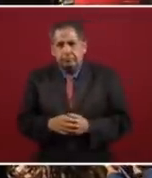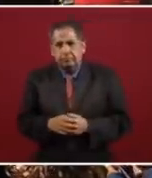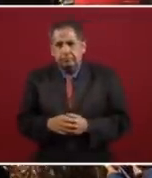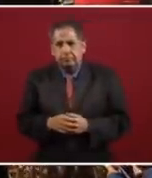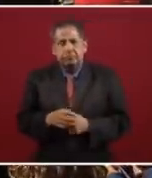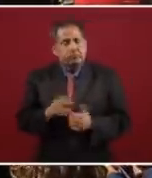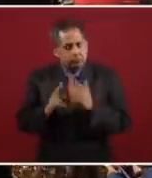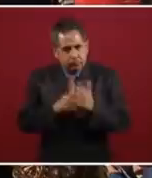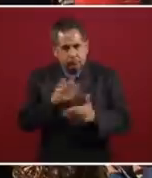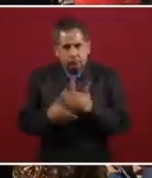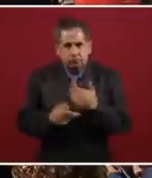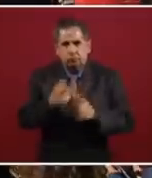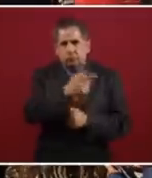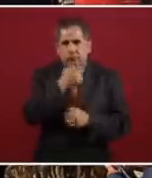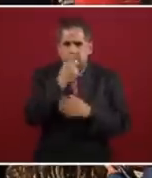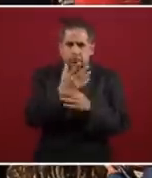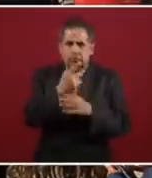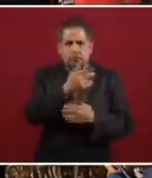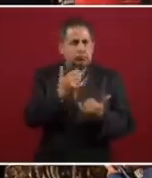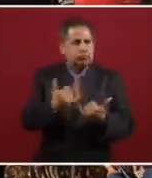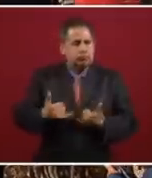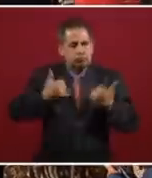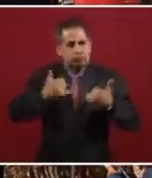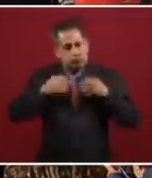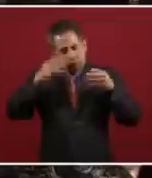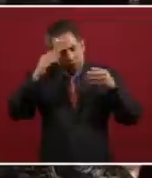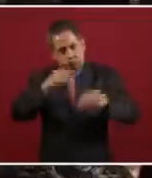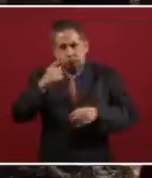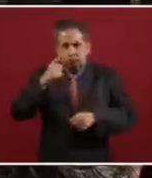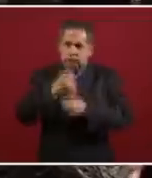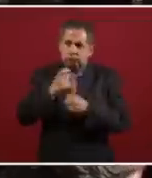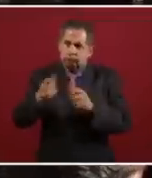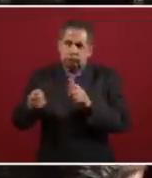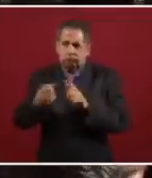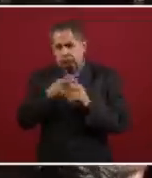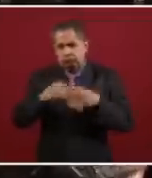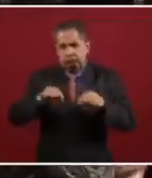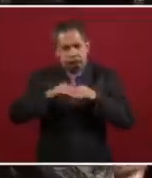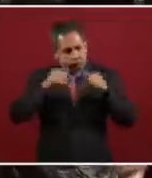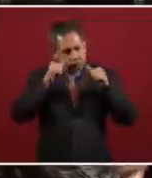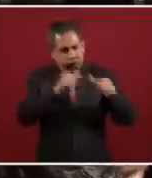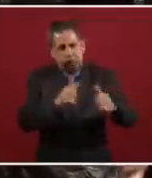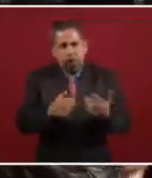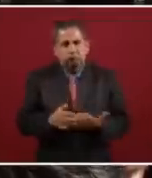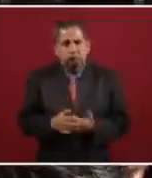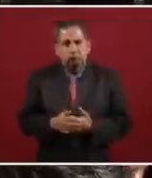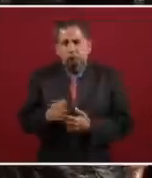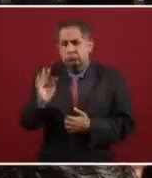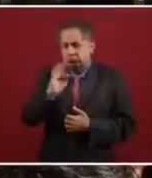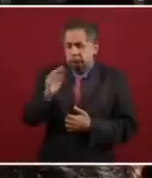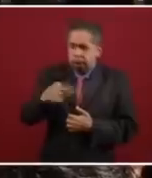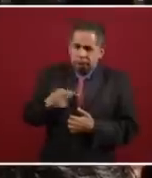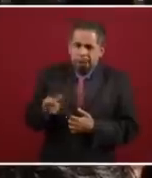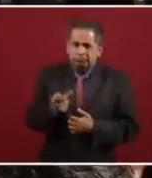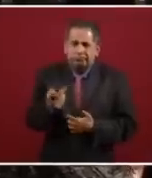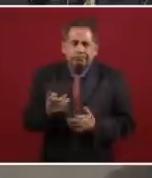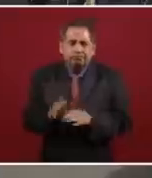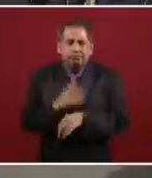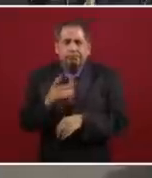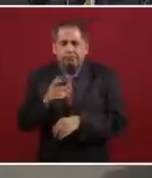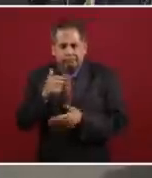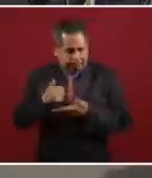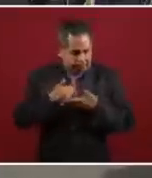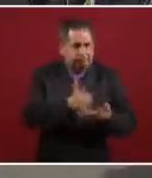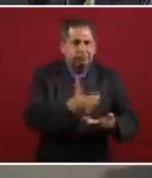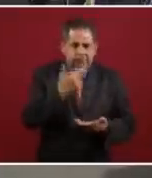digo nuevamente, usted ha dicho que los jóvenes van a ser uno de los sectores más beneficiados en su gobierno, entonces me pregunto por qué no ayudar a